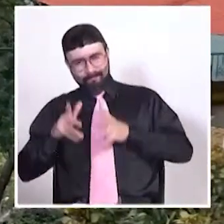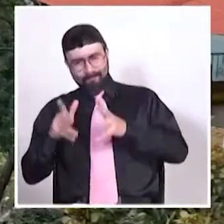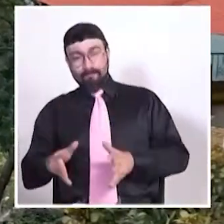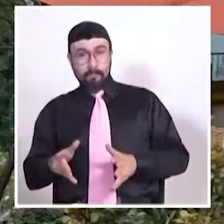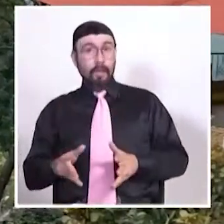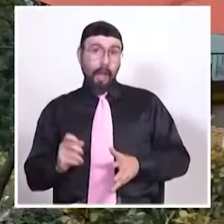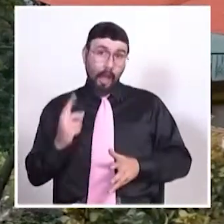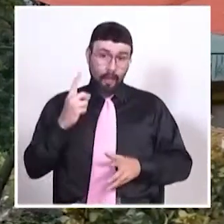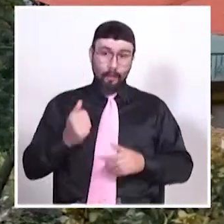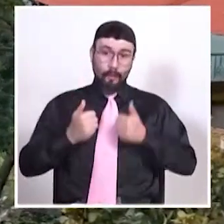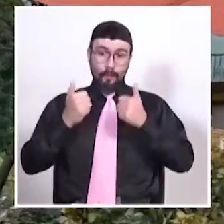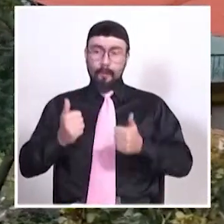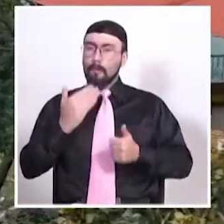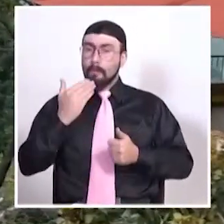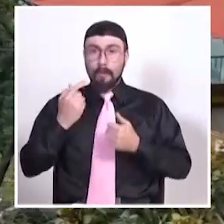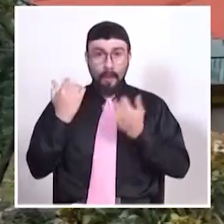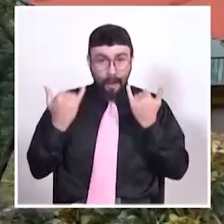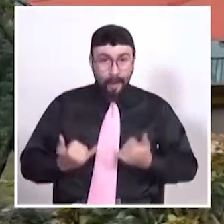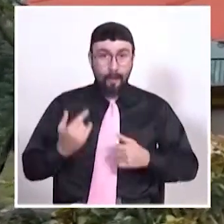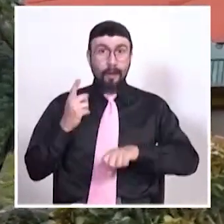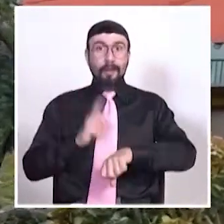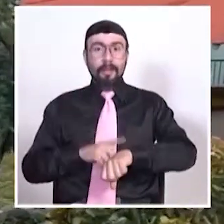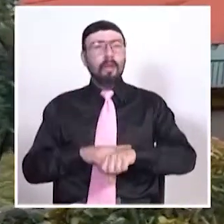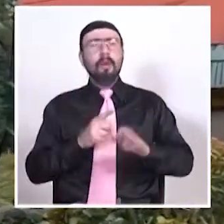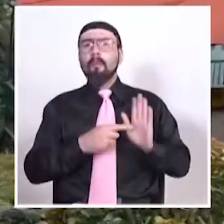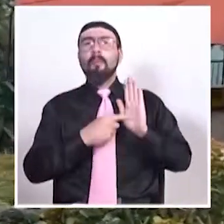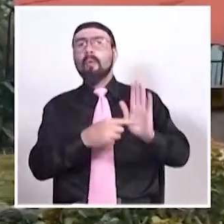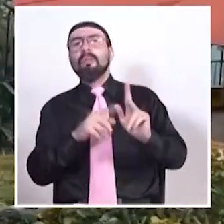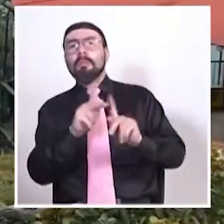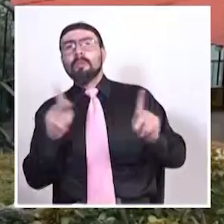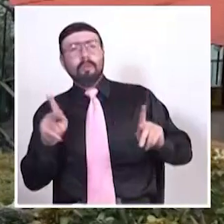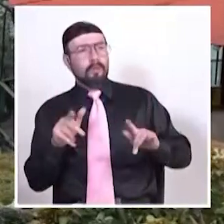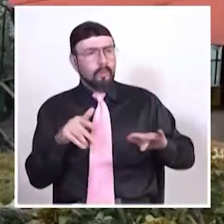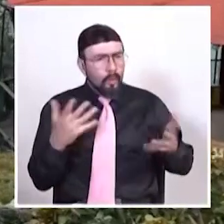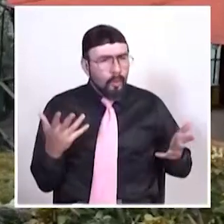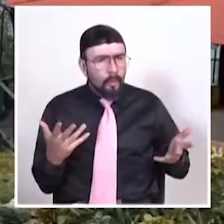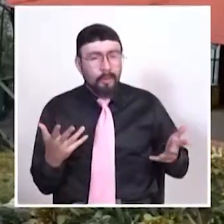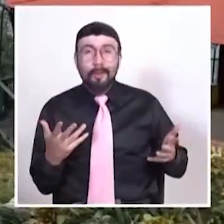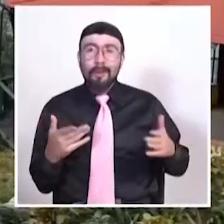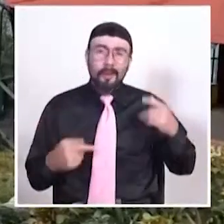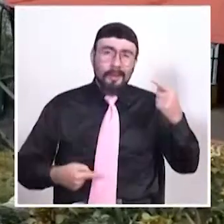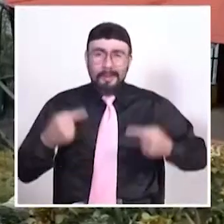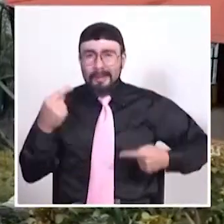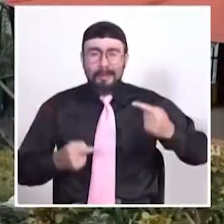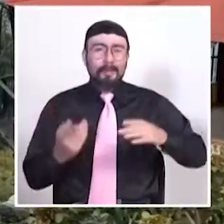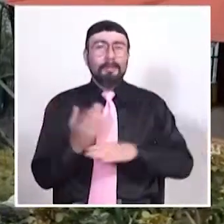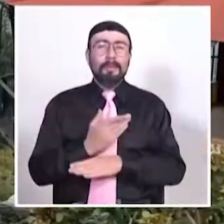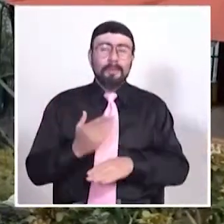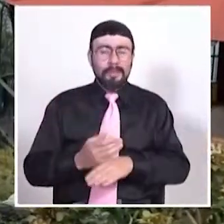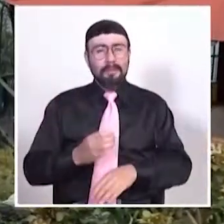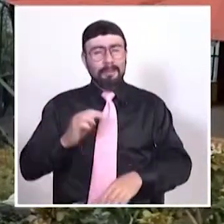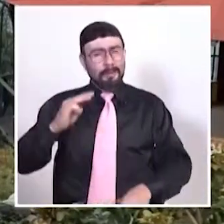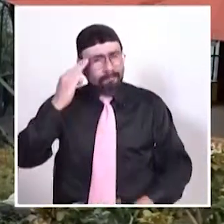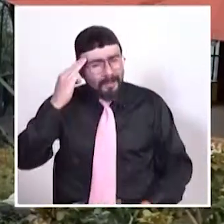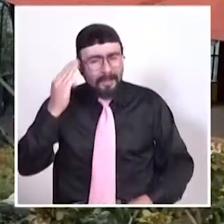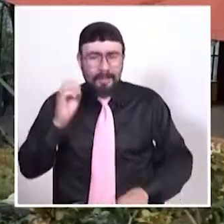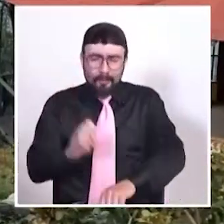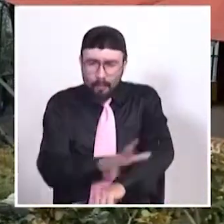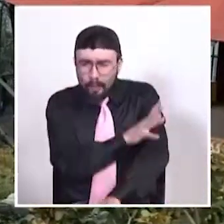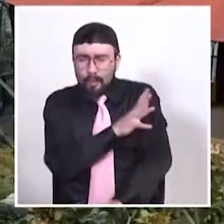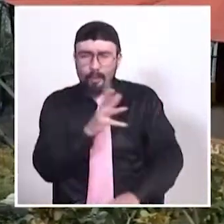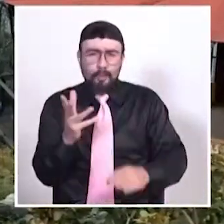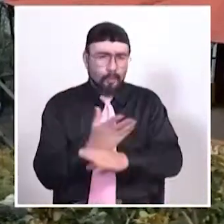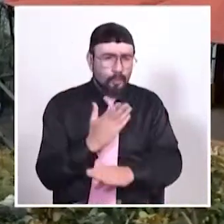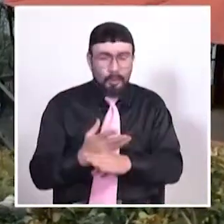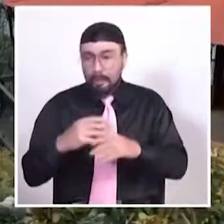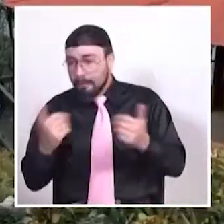buena manera, para los tiempos actuales les mostramos a las personas cuáles son los conflictos mentales, emocionales mal resueltos o no